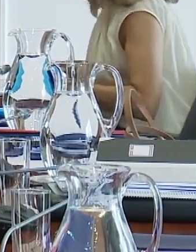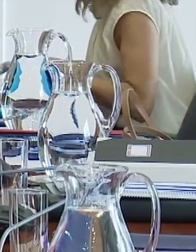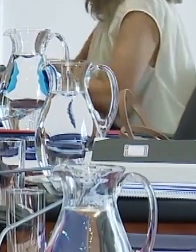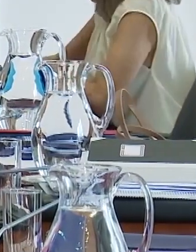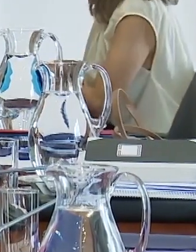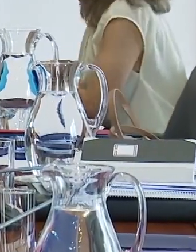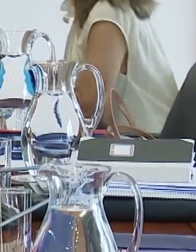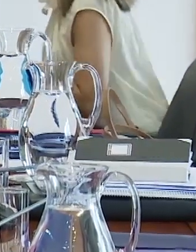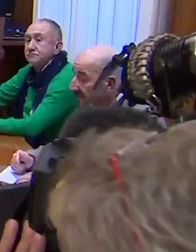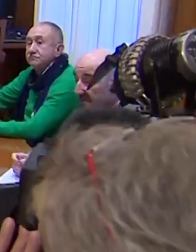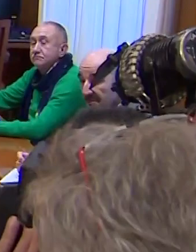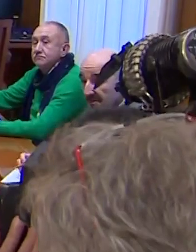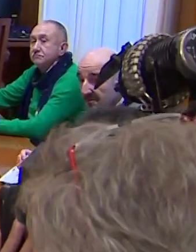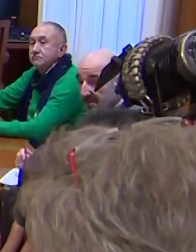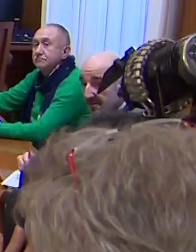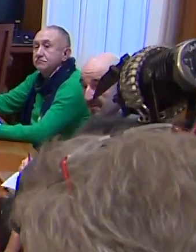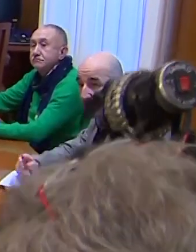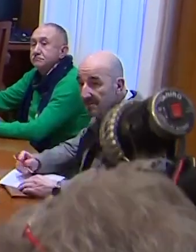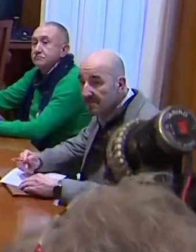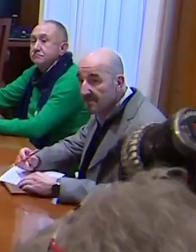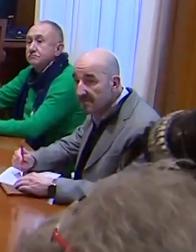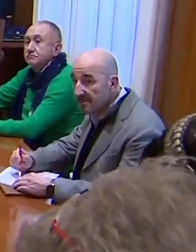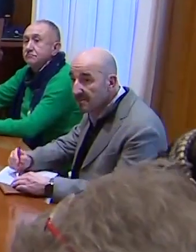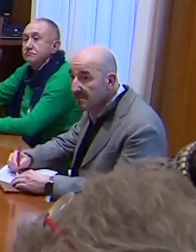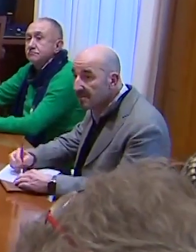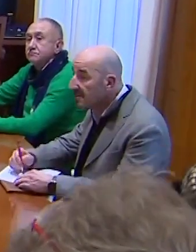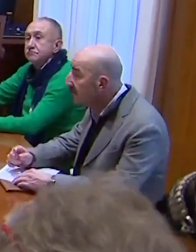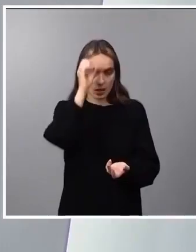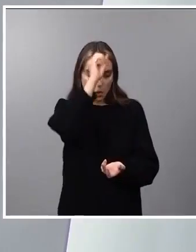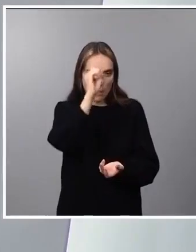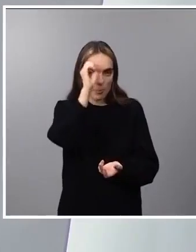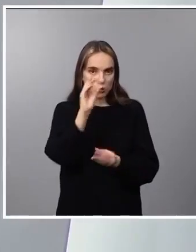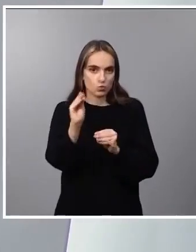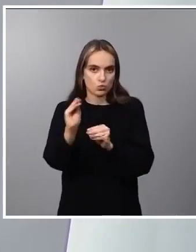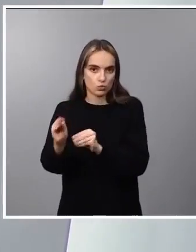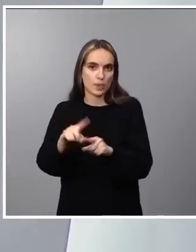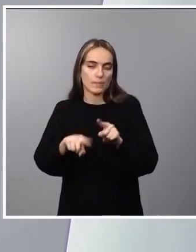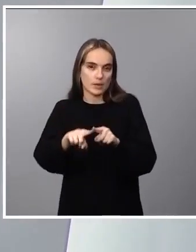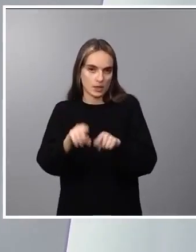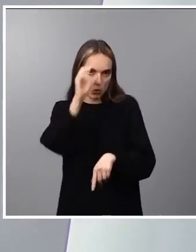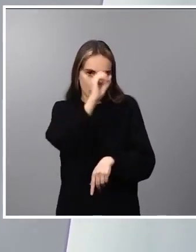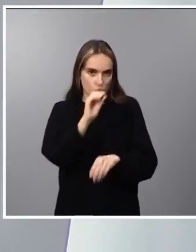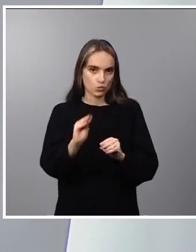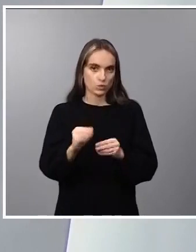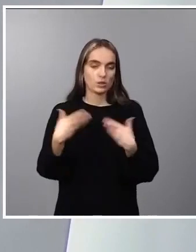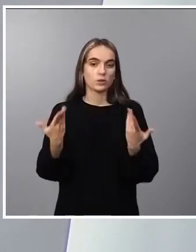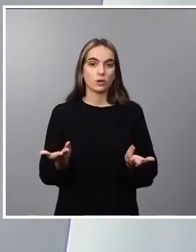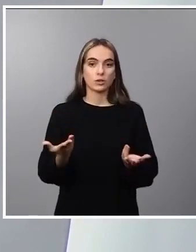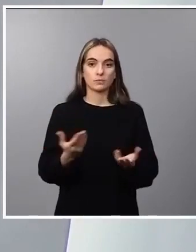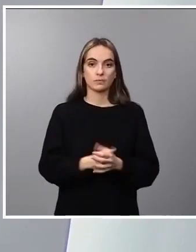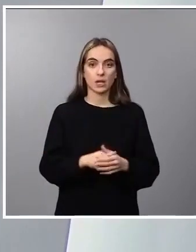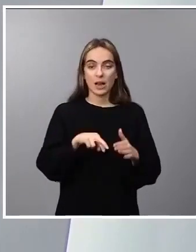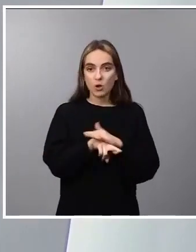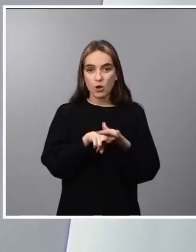de protección social durante la pandemia para salvar a las empresas y a los trabajadores. Es una evidencia que el despliegue de recursos públicos que